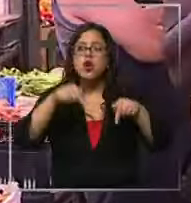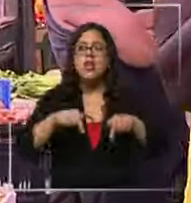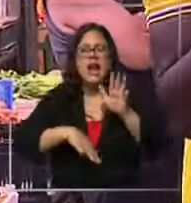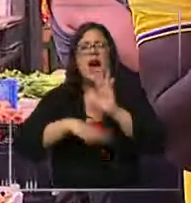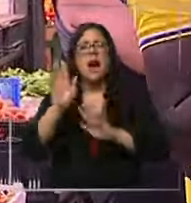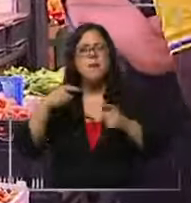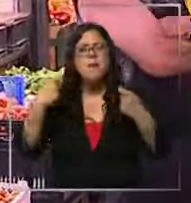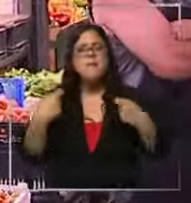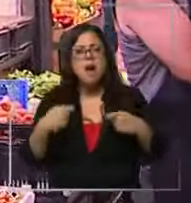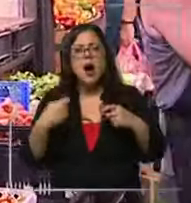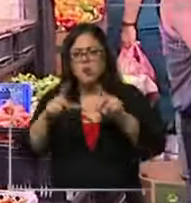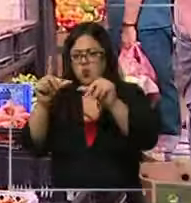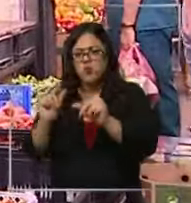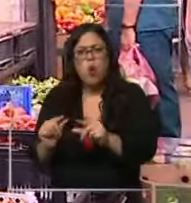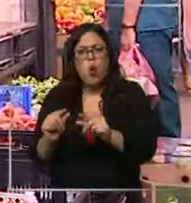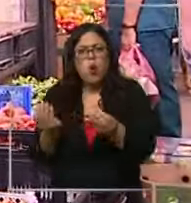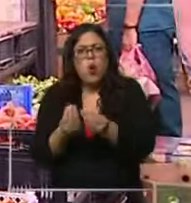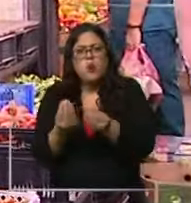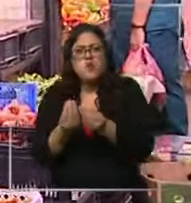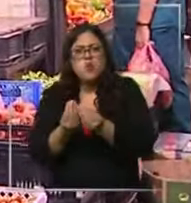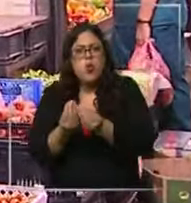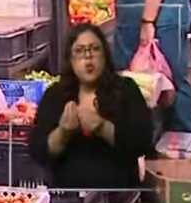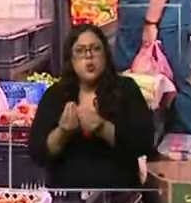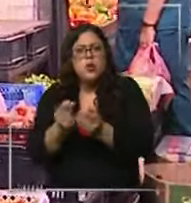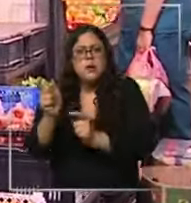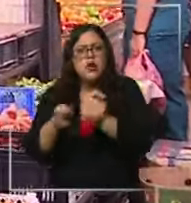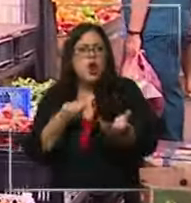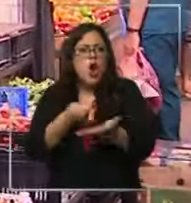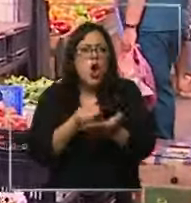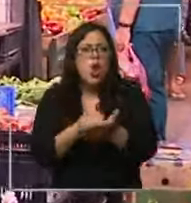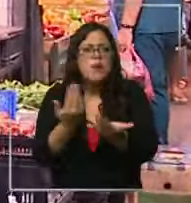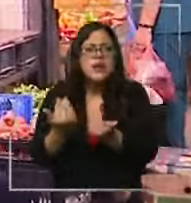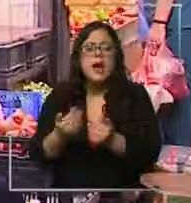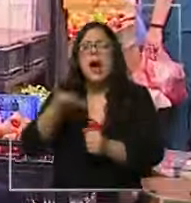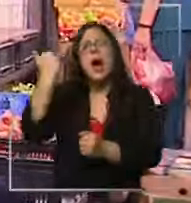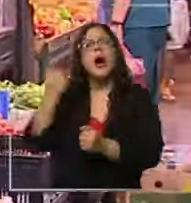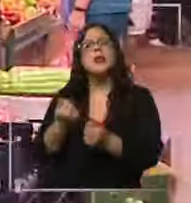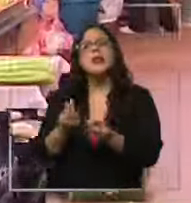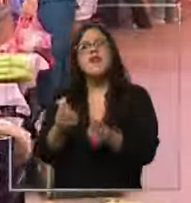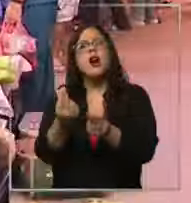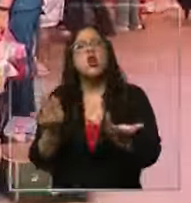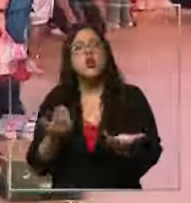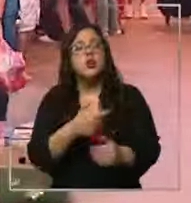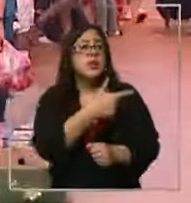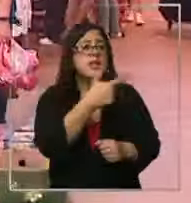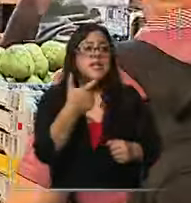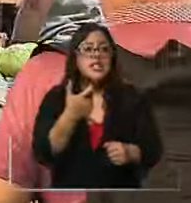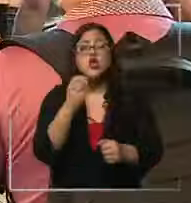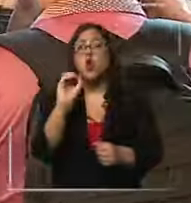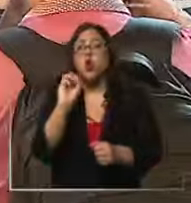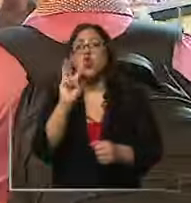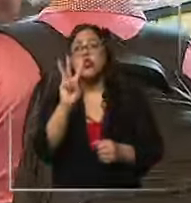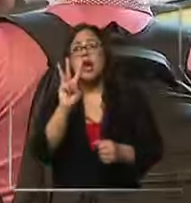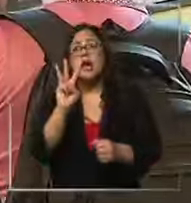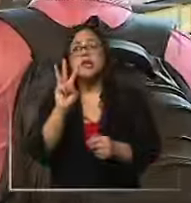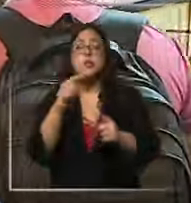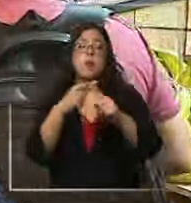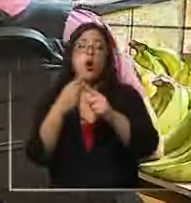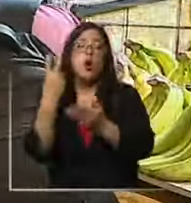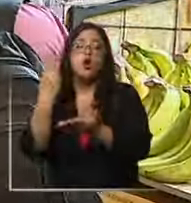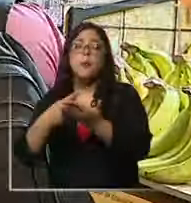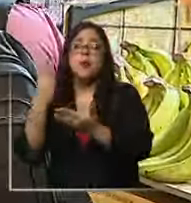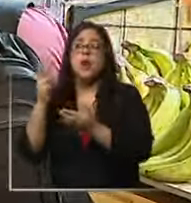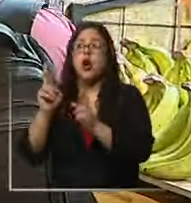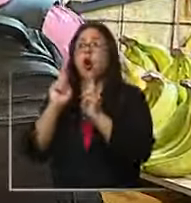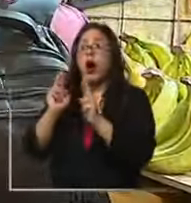caros. Han llegado poco y harta demanda de choclo. ¿Antes a cuánto lo estaba vendiendo? 103 por 2.000. Bueno, esperemos que llegue de